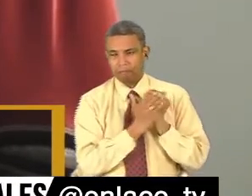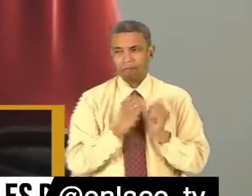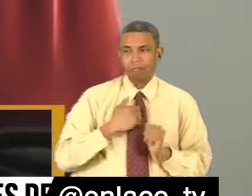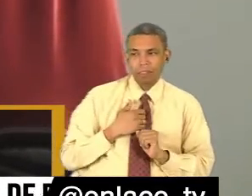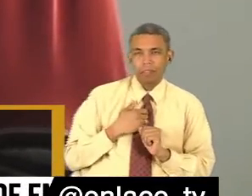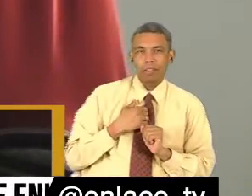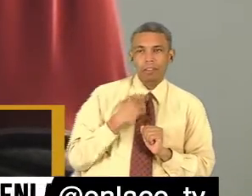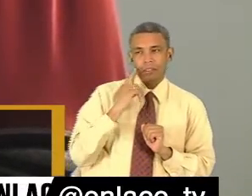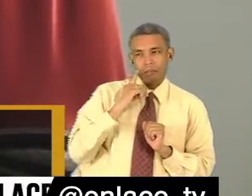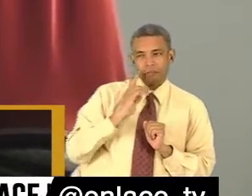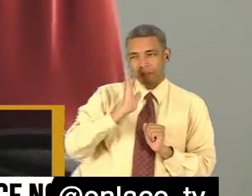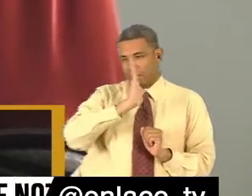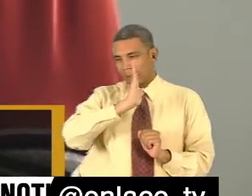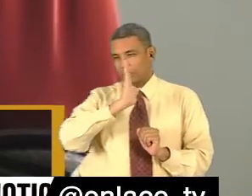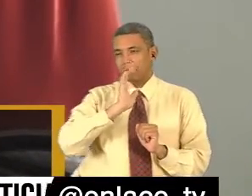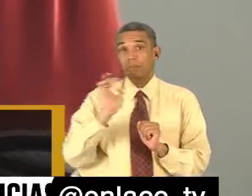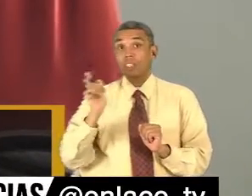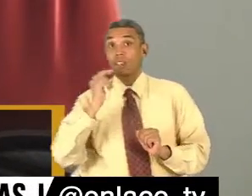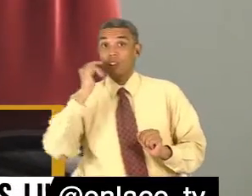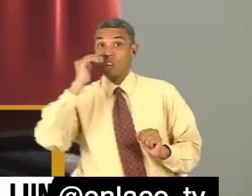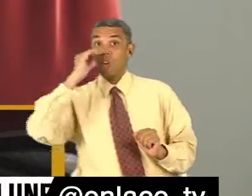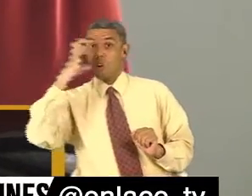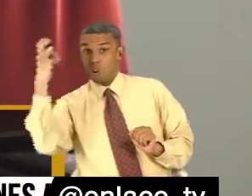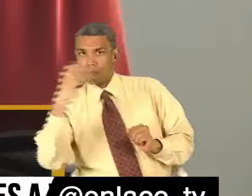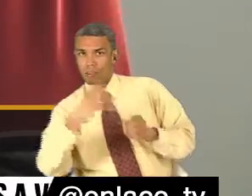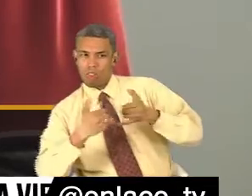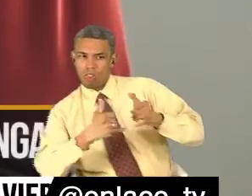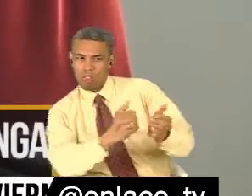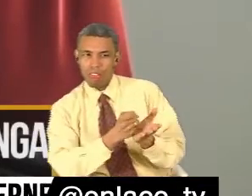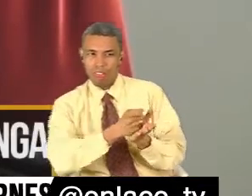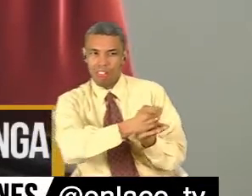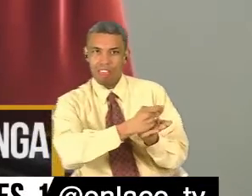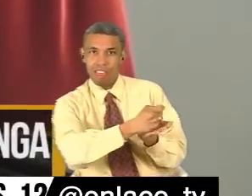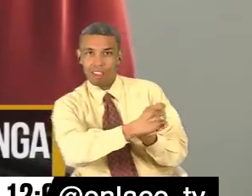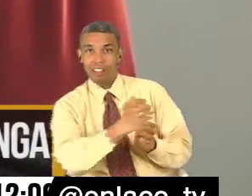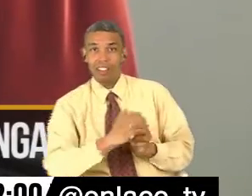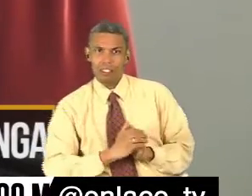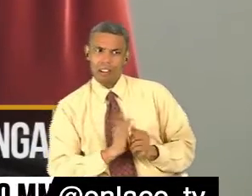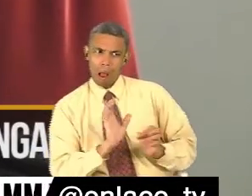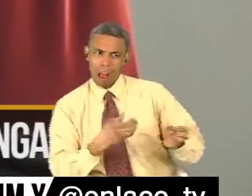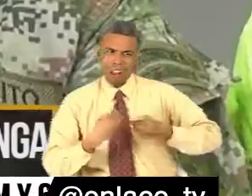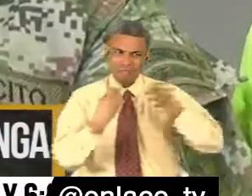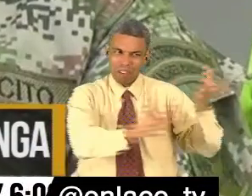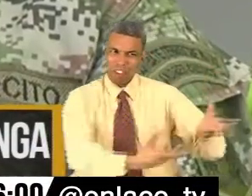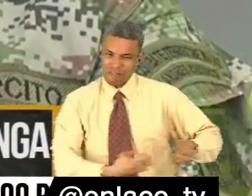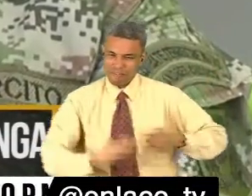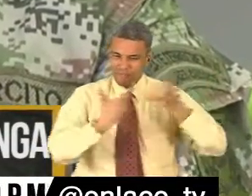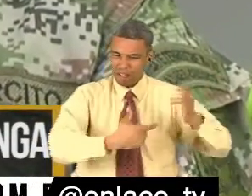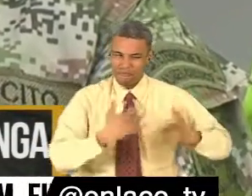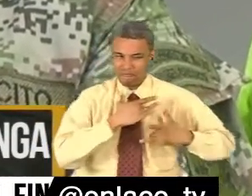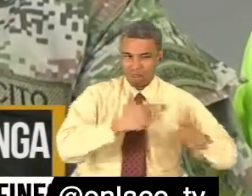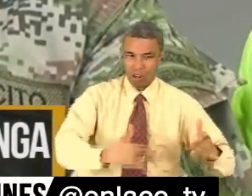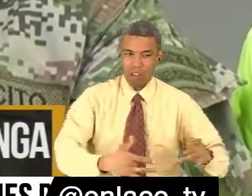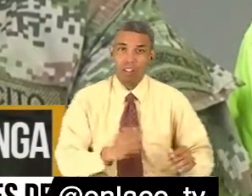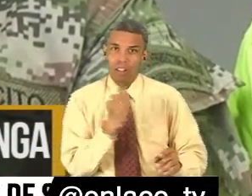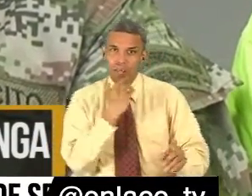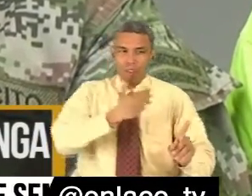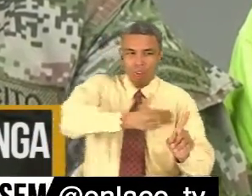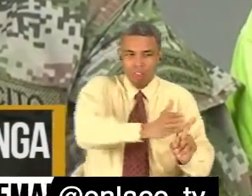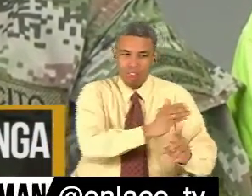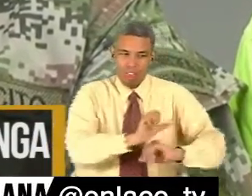excesivos y exagerados que tenía este sujeto con ella y con los familiares, decidieron informar esta situación. Las atenciones y gastos para